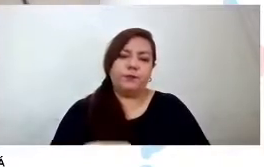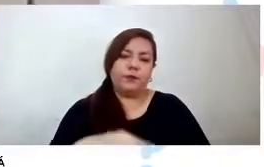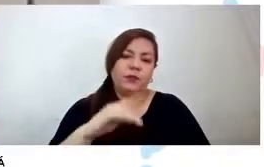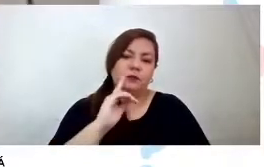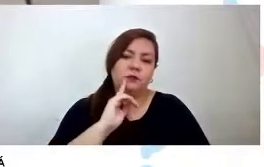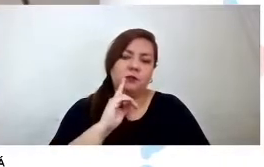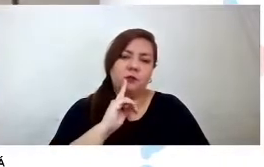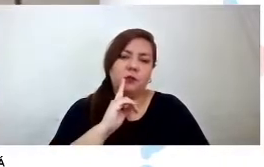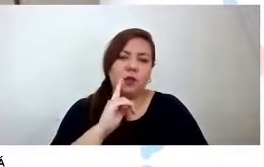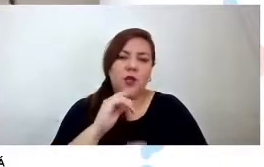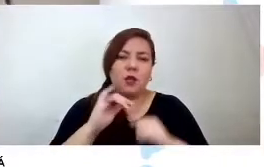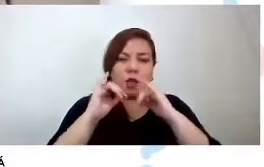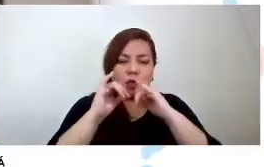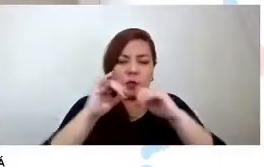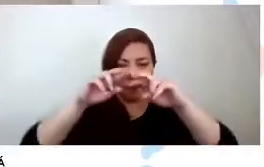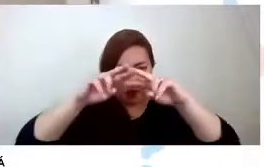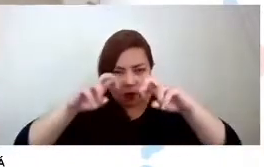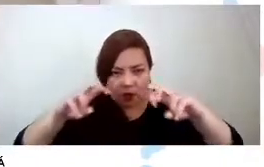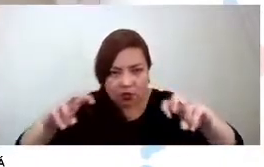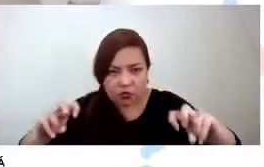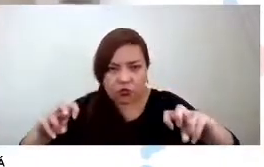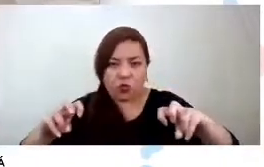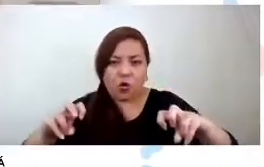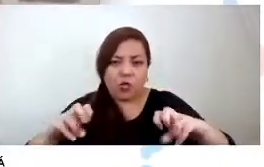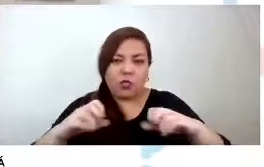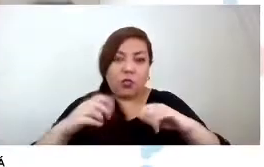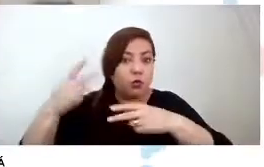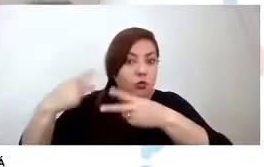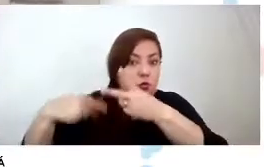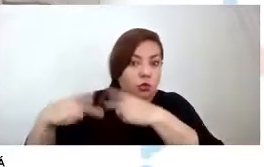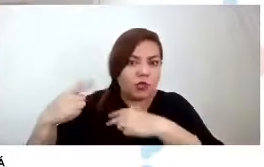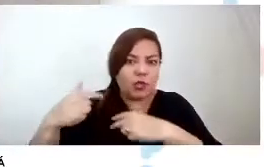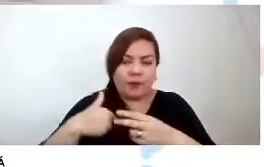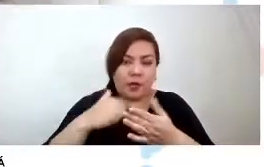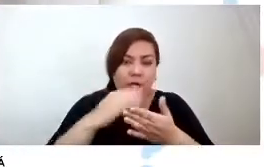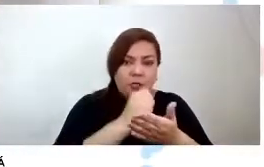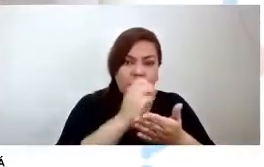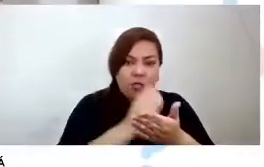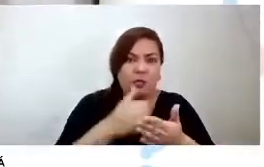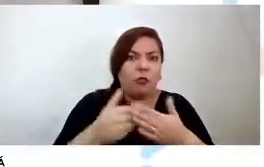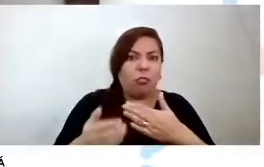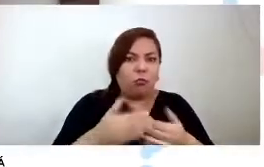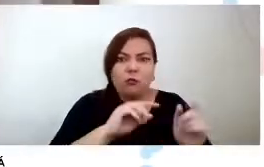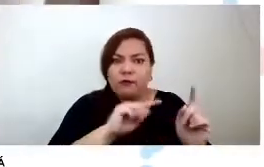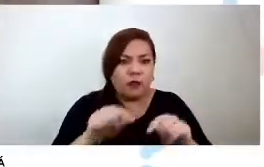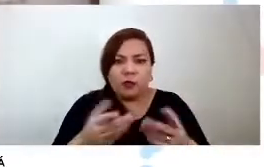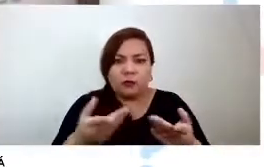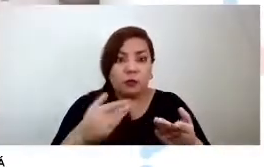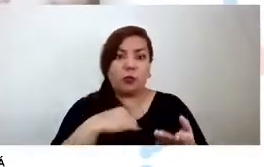tiene parte de la investigación histórica que tuvimos que hacer para identificar de dónde provenía esta colección, porque no lo sabíamos.